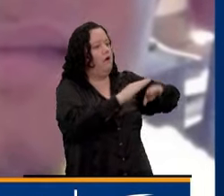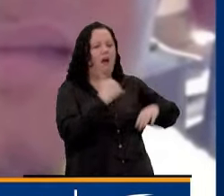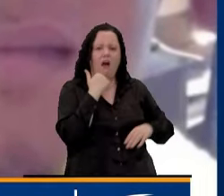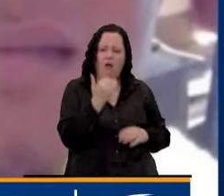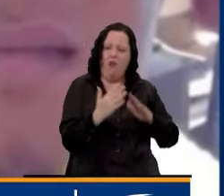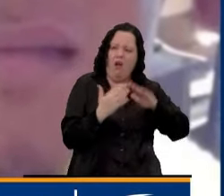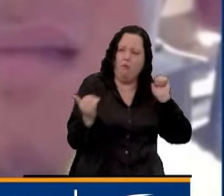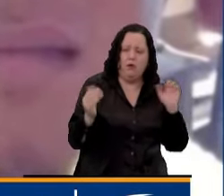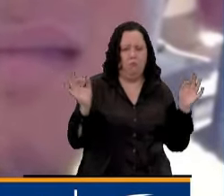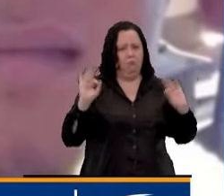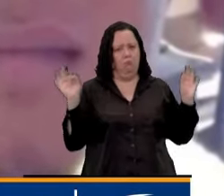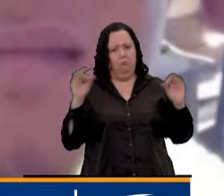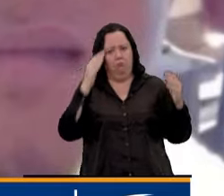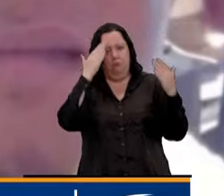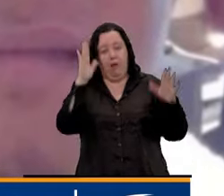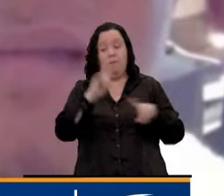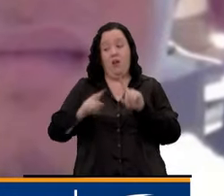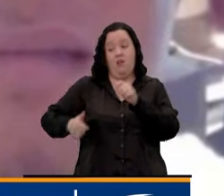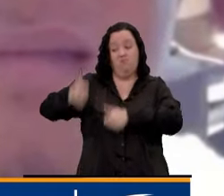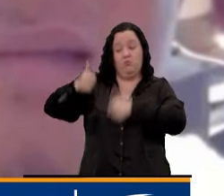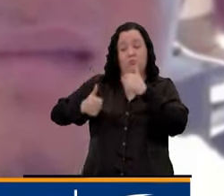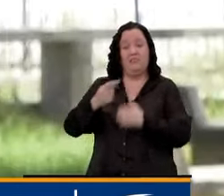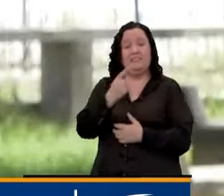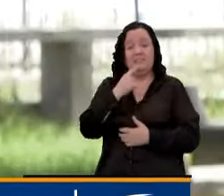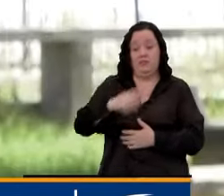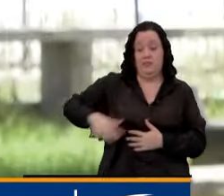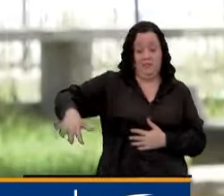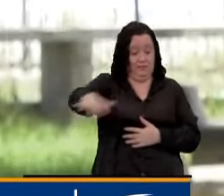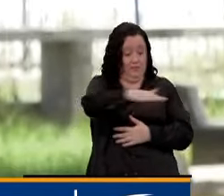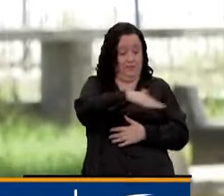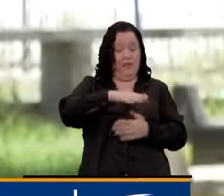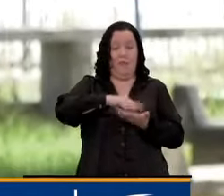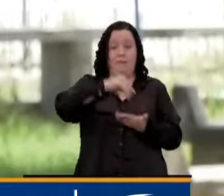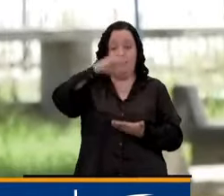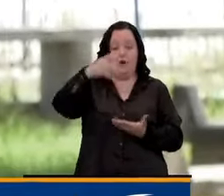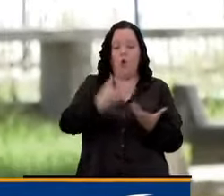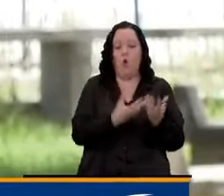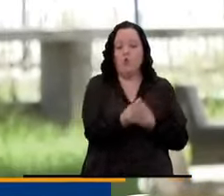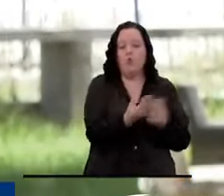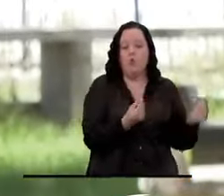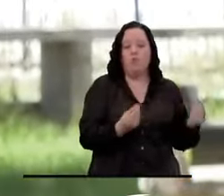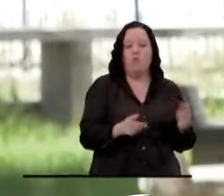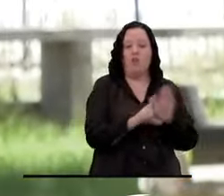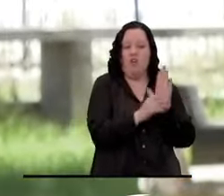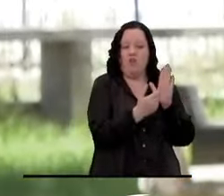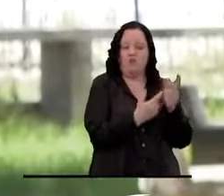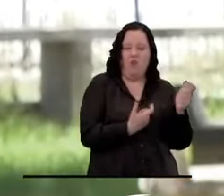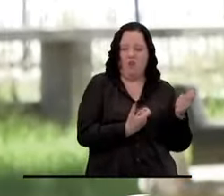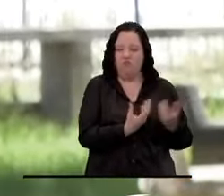en su contra, pero las autoridades aseguran que en esta zona del departamento del Magdalena actúan diferentes grupos al margen de la ley. Gracias.